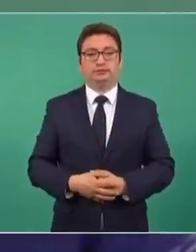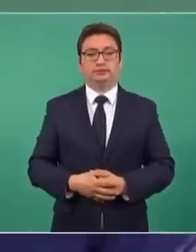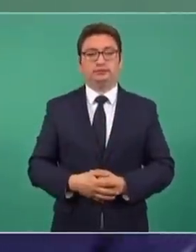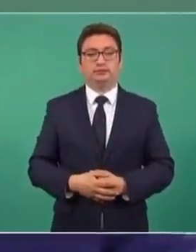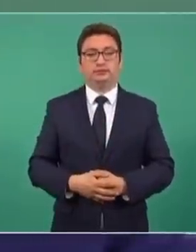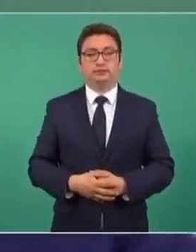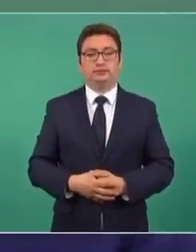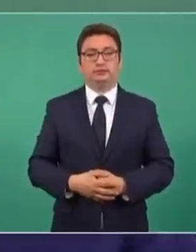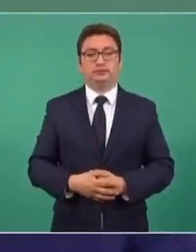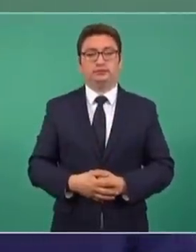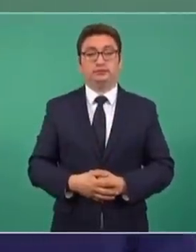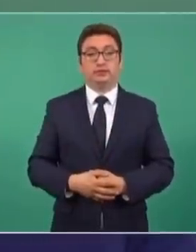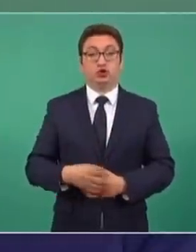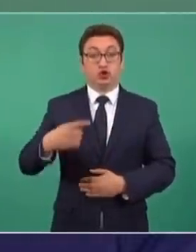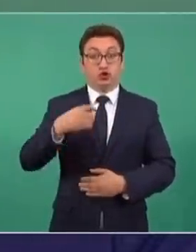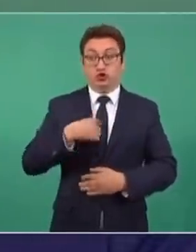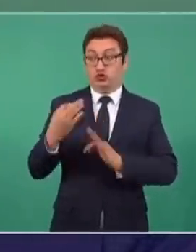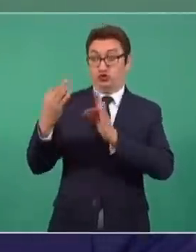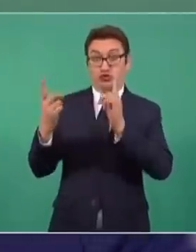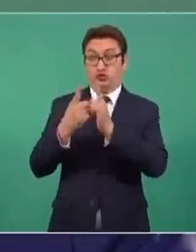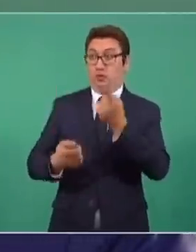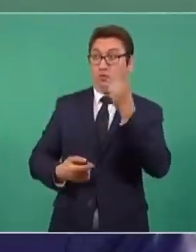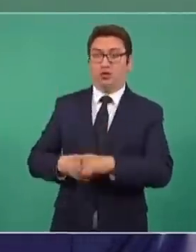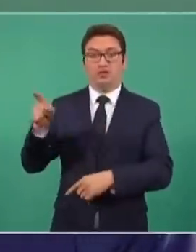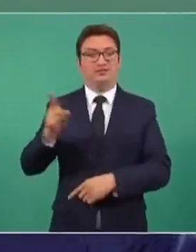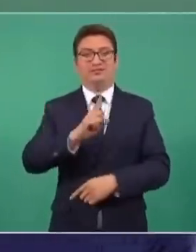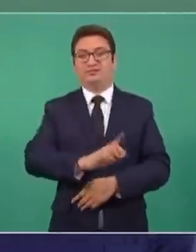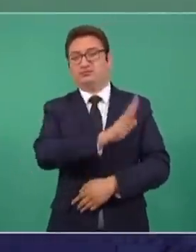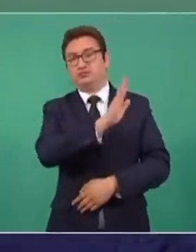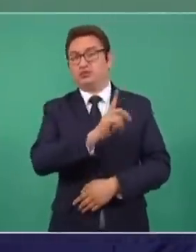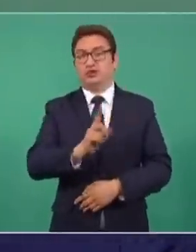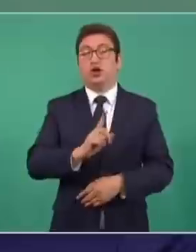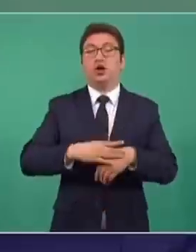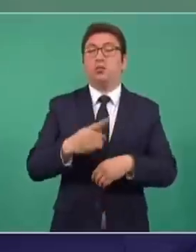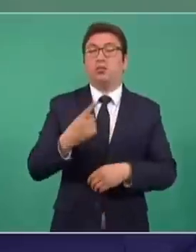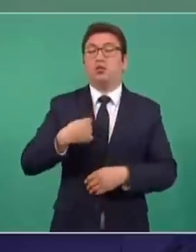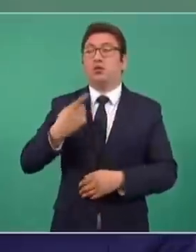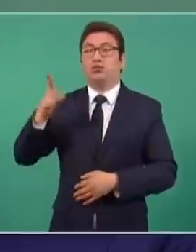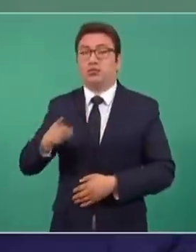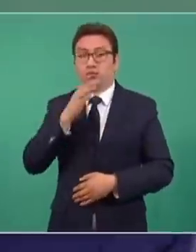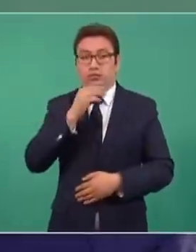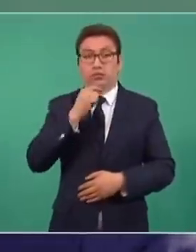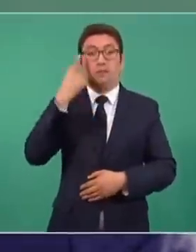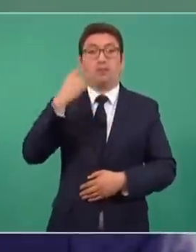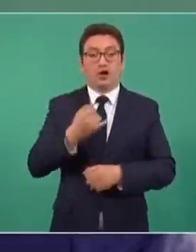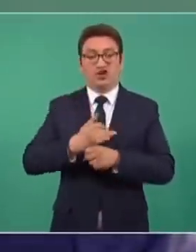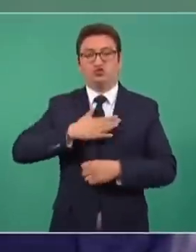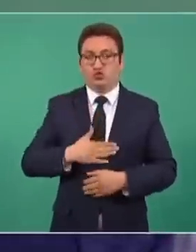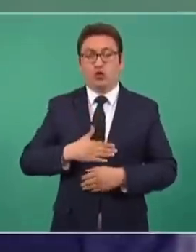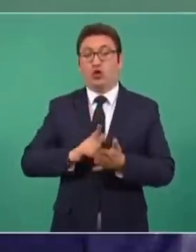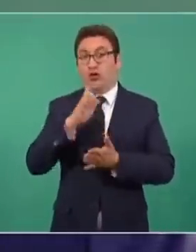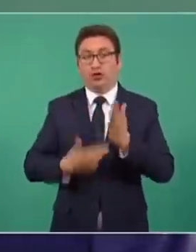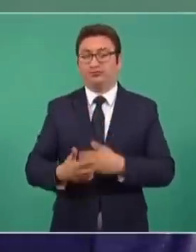no me permitiría que yo le diera una orden para cometer una injusticia.